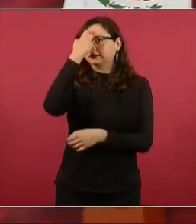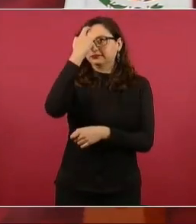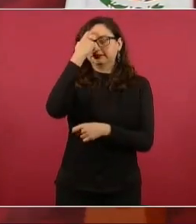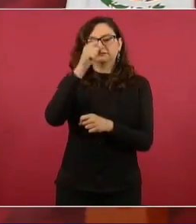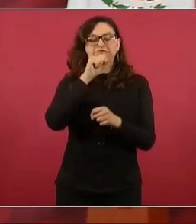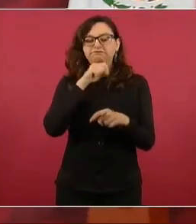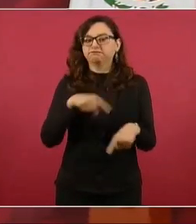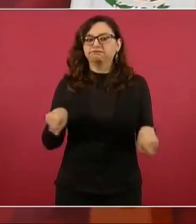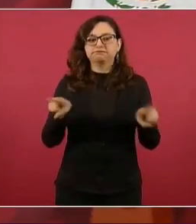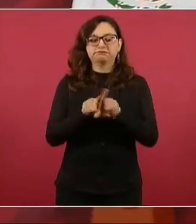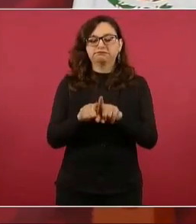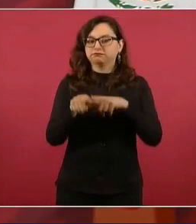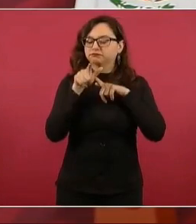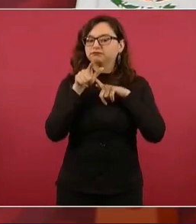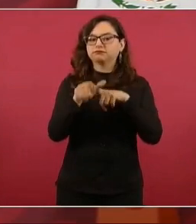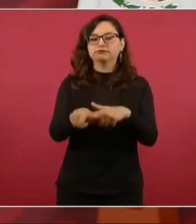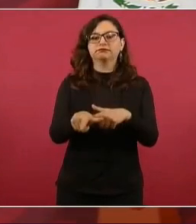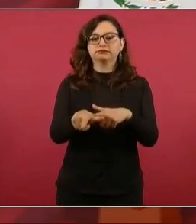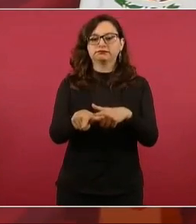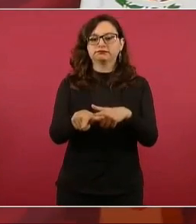dominación.